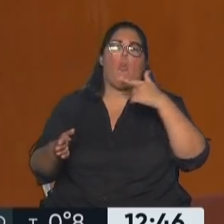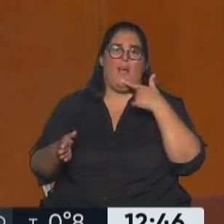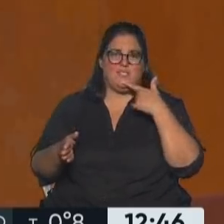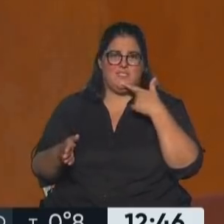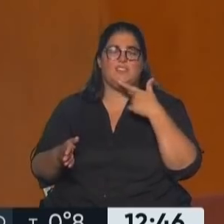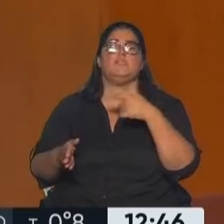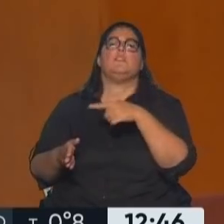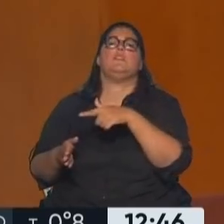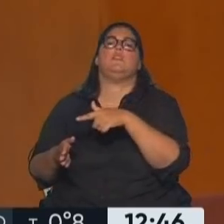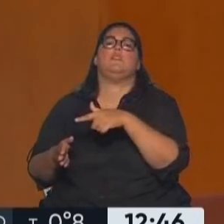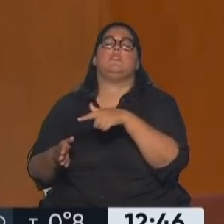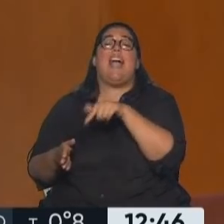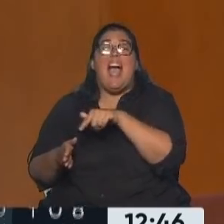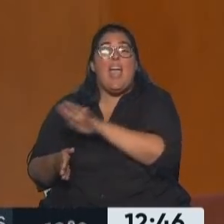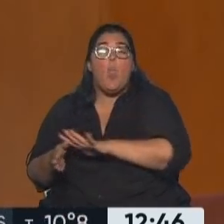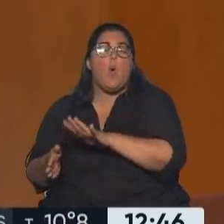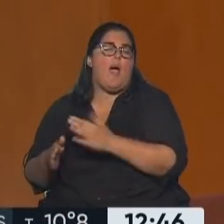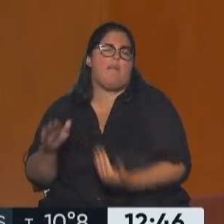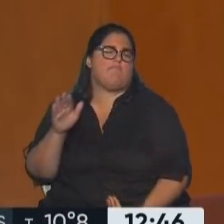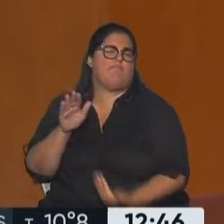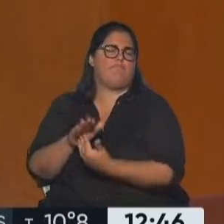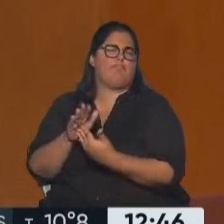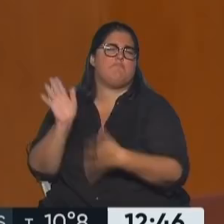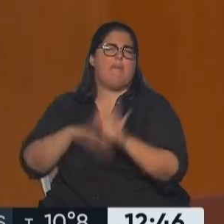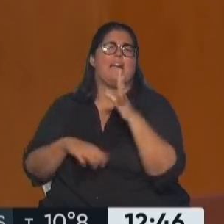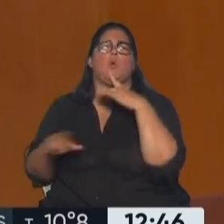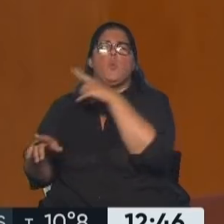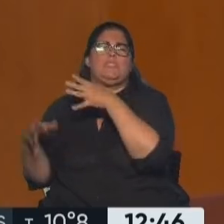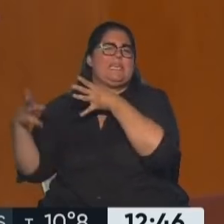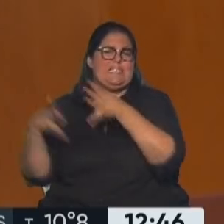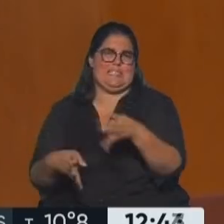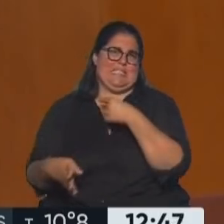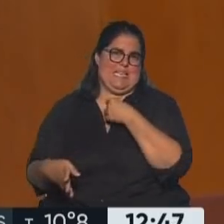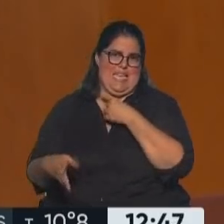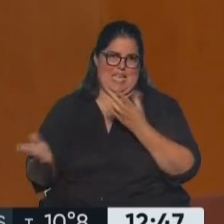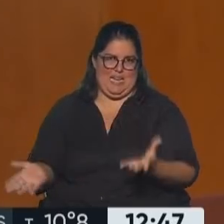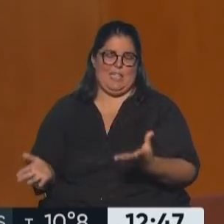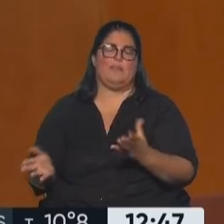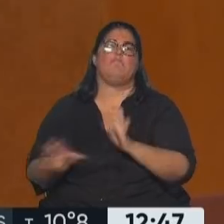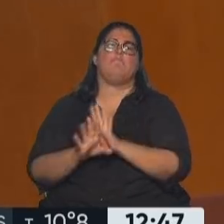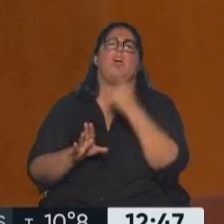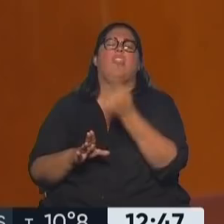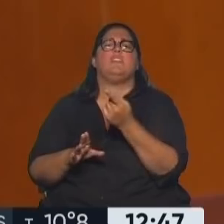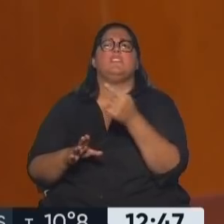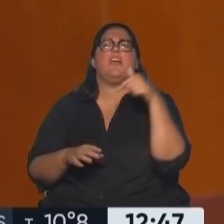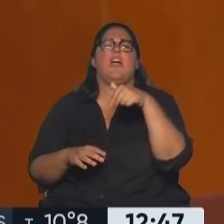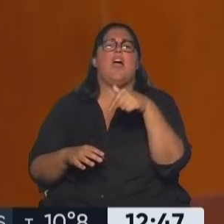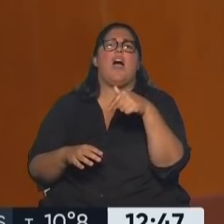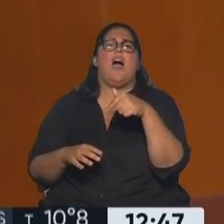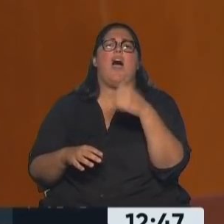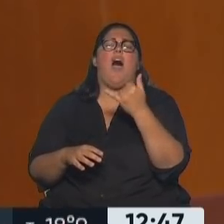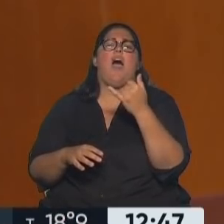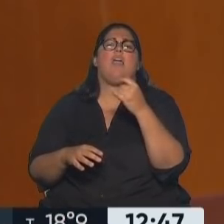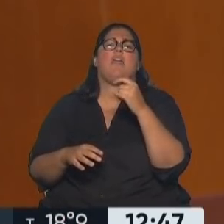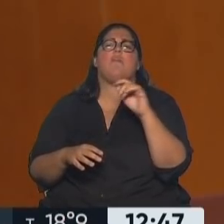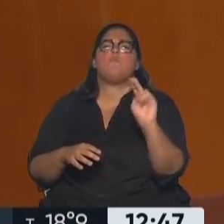fue el punto central justamente por el cual Rusia dijo vamos a atacar, lo planteó en términos de se está llevando adelante un genocidio,